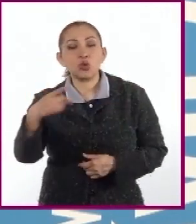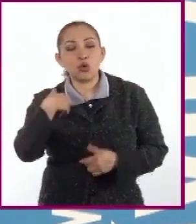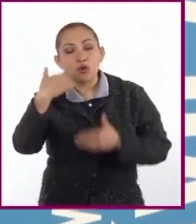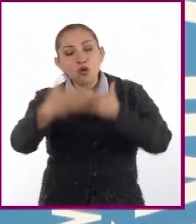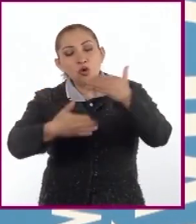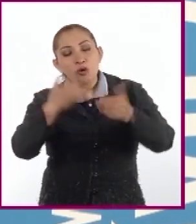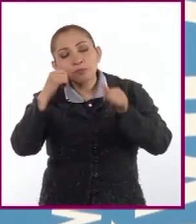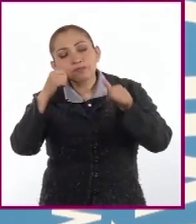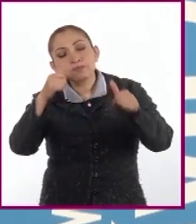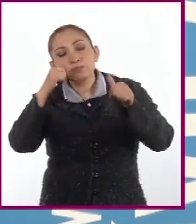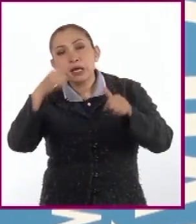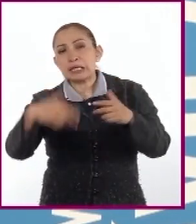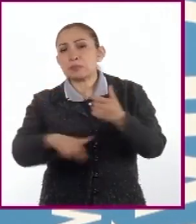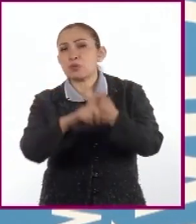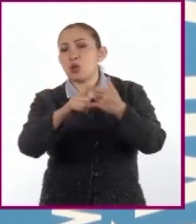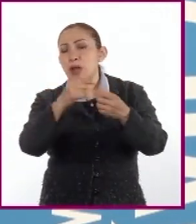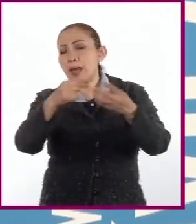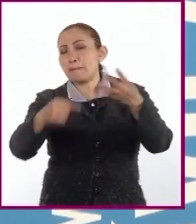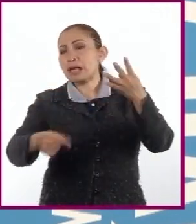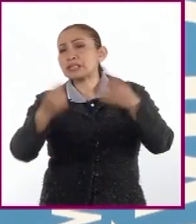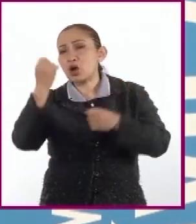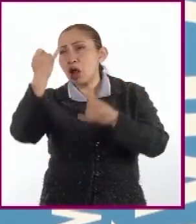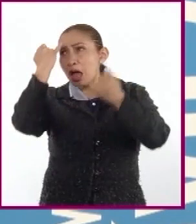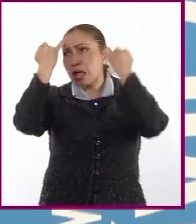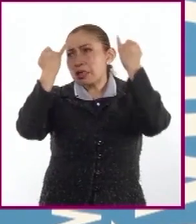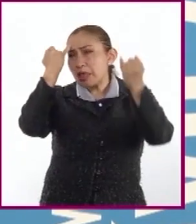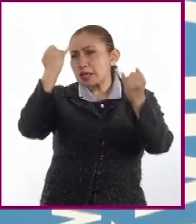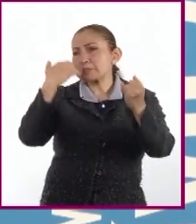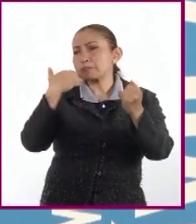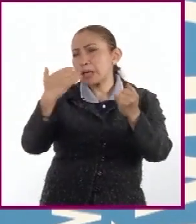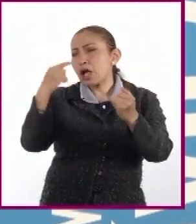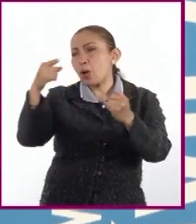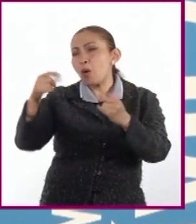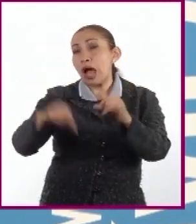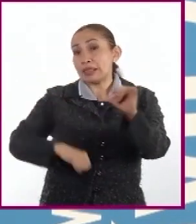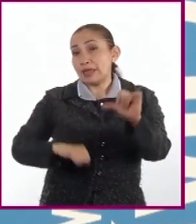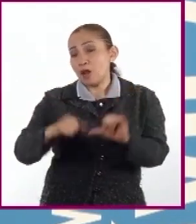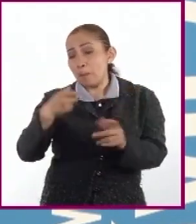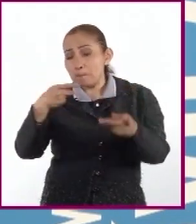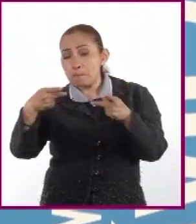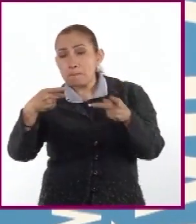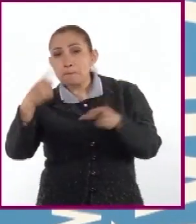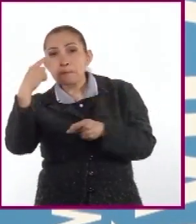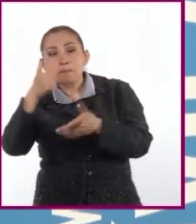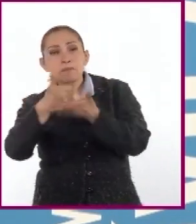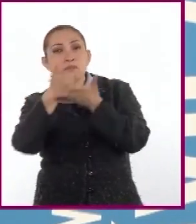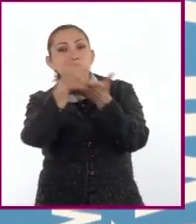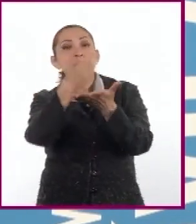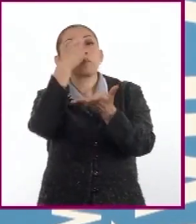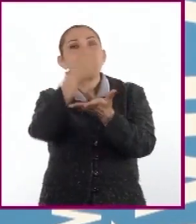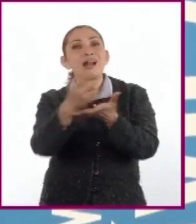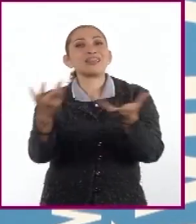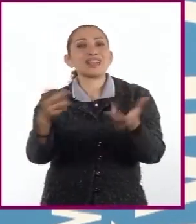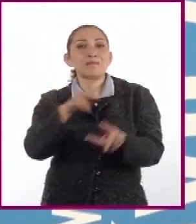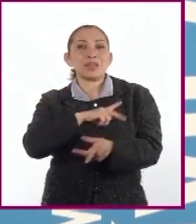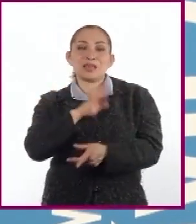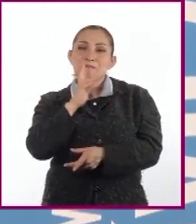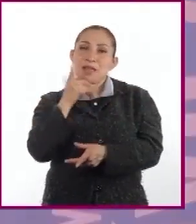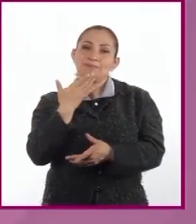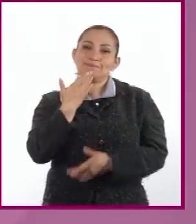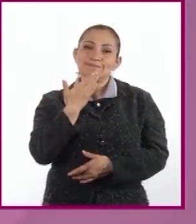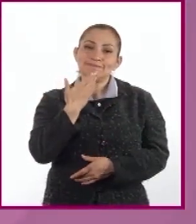y tensiones, así como algunas estrategias entendidas como acciones o planes que me permitan ejercerla de mejor